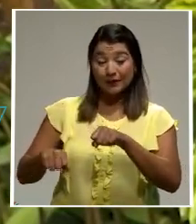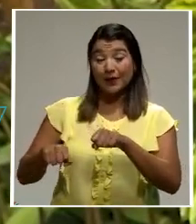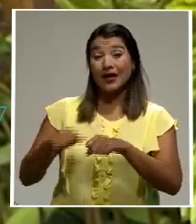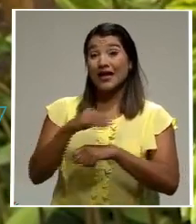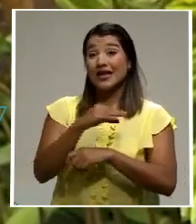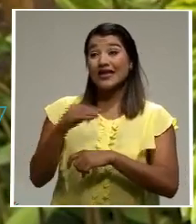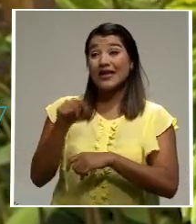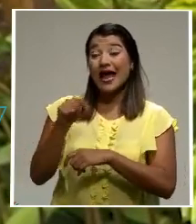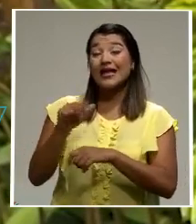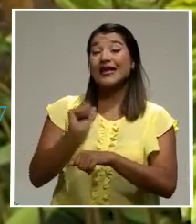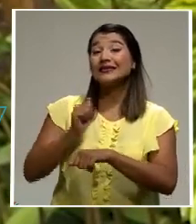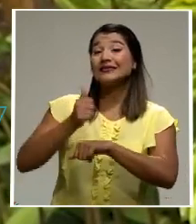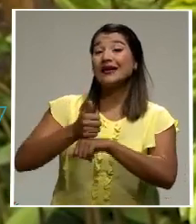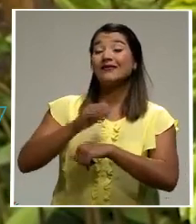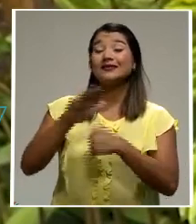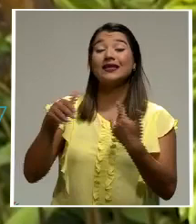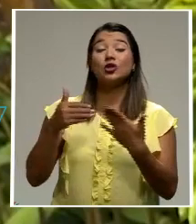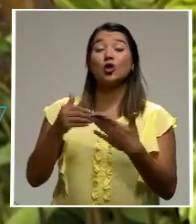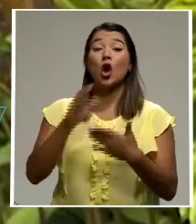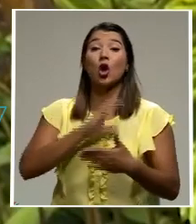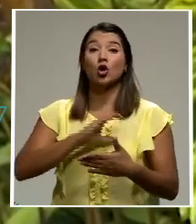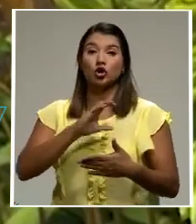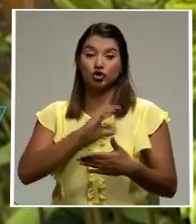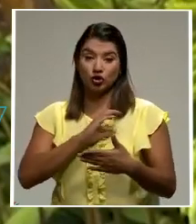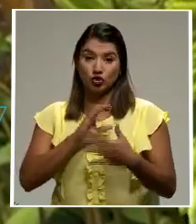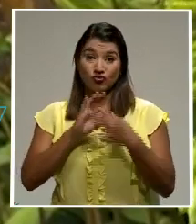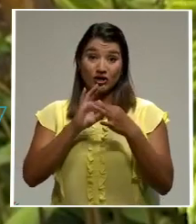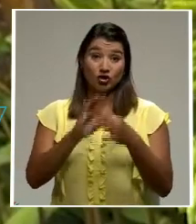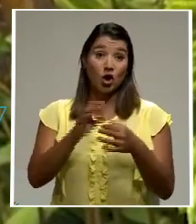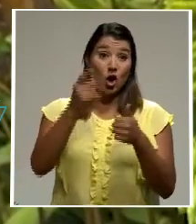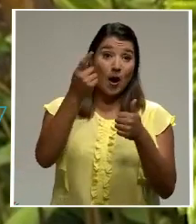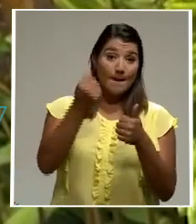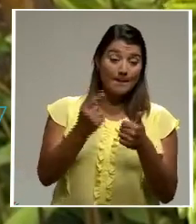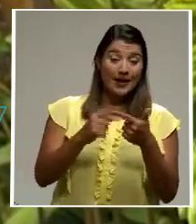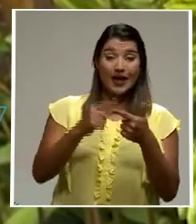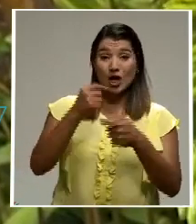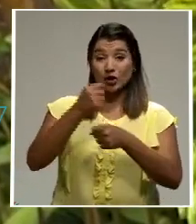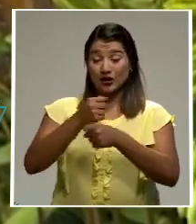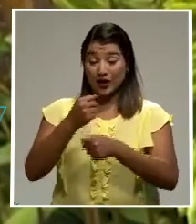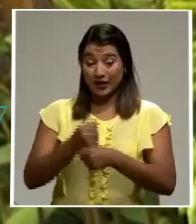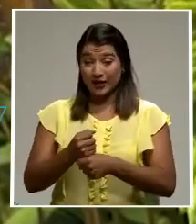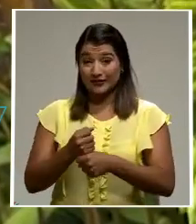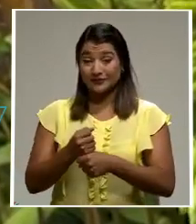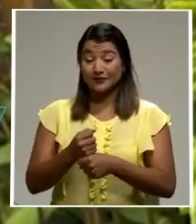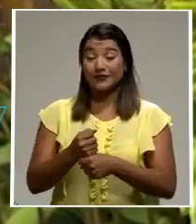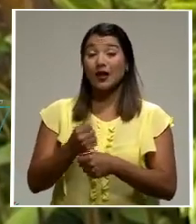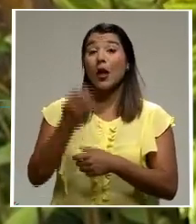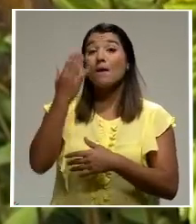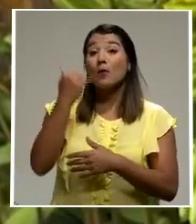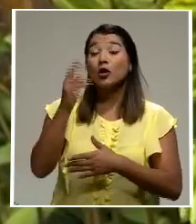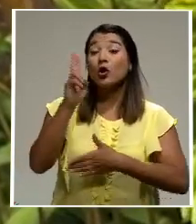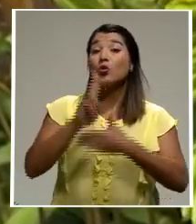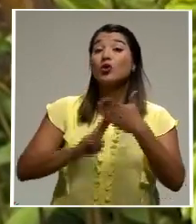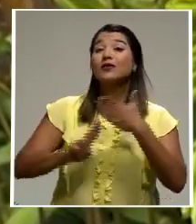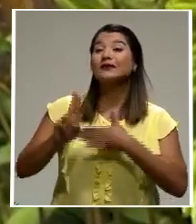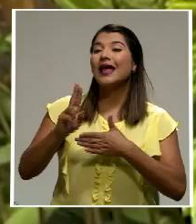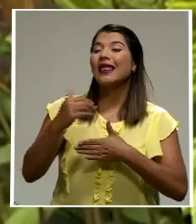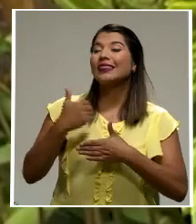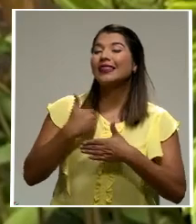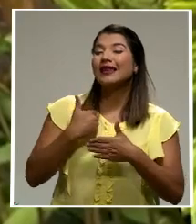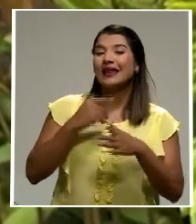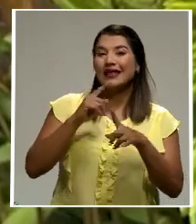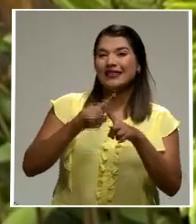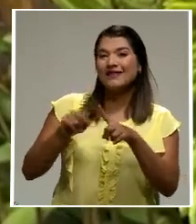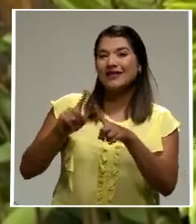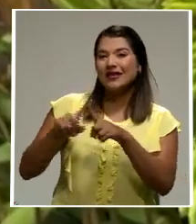se establecen todas las condiciones de empleo, salariales, y eso es así porque la universidad, reiteramos, tiene su especificidad, tiene